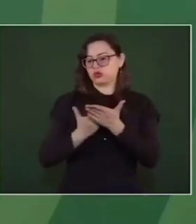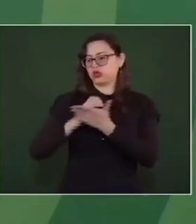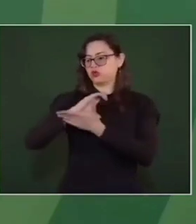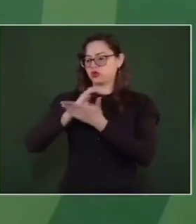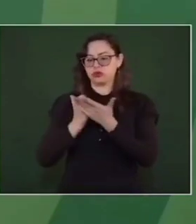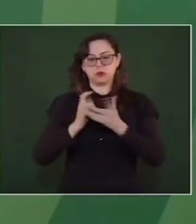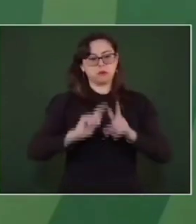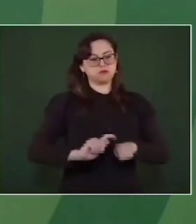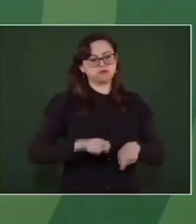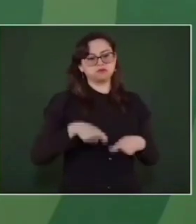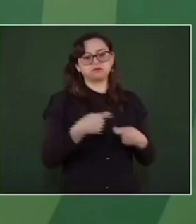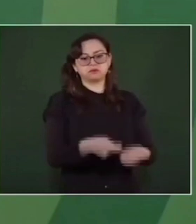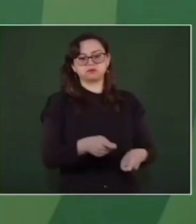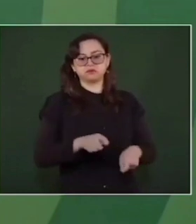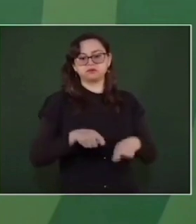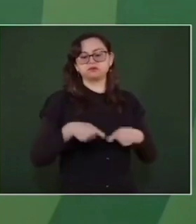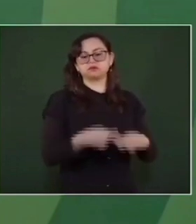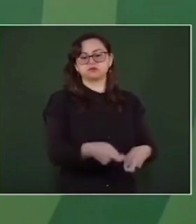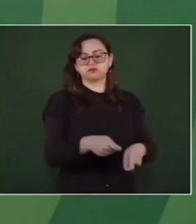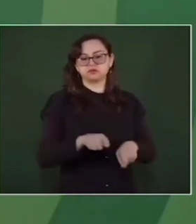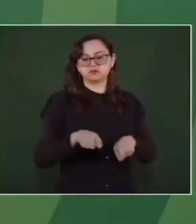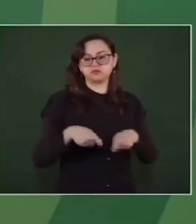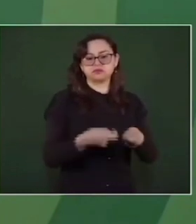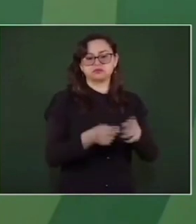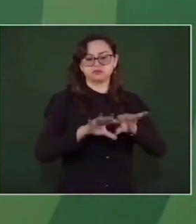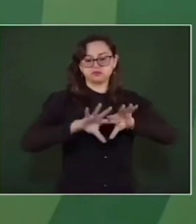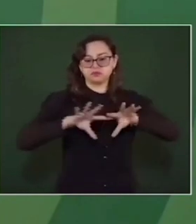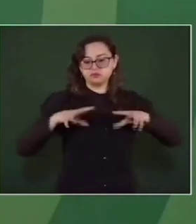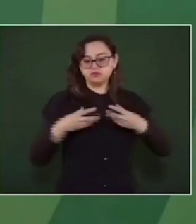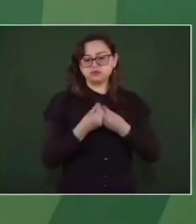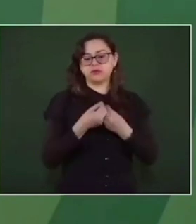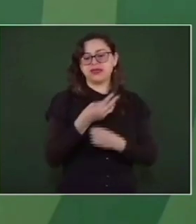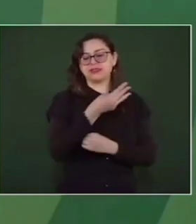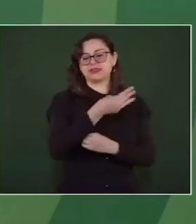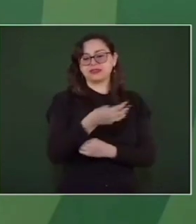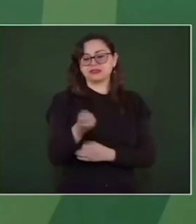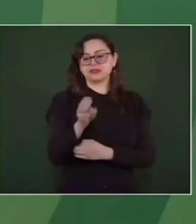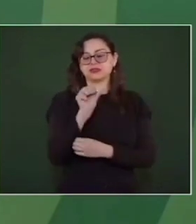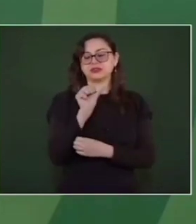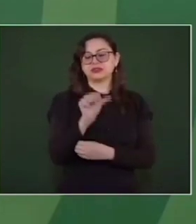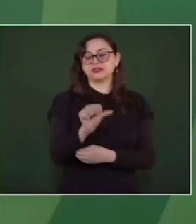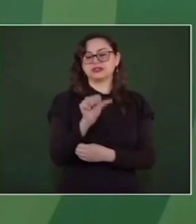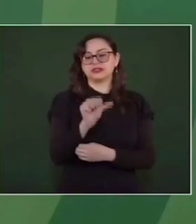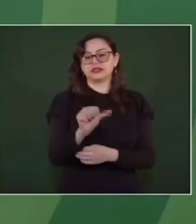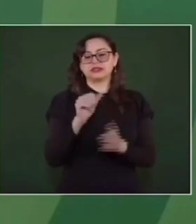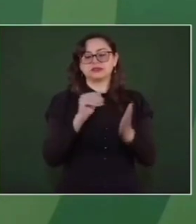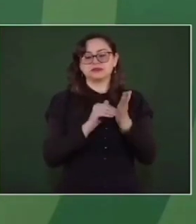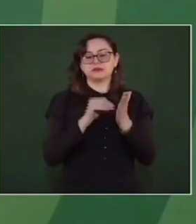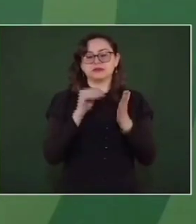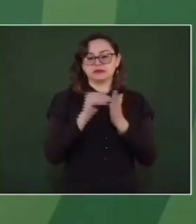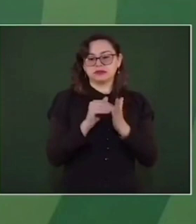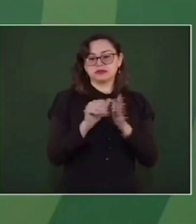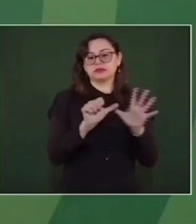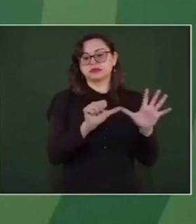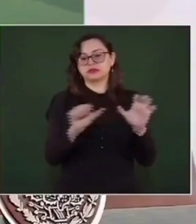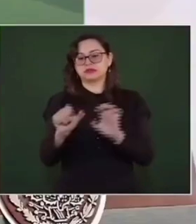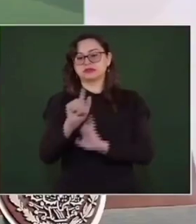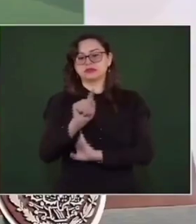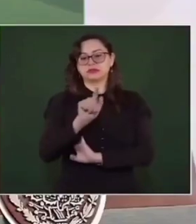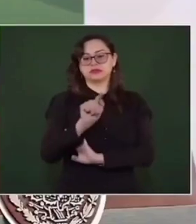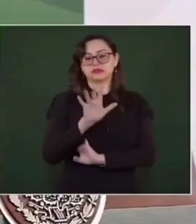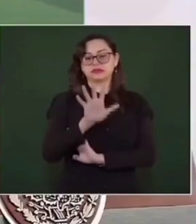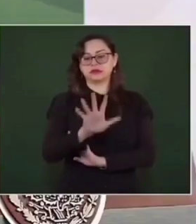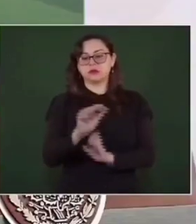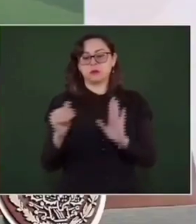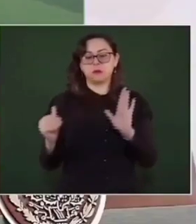García Luna por un monto total de 306 millones 675